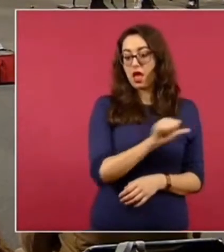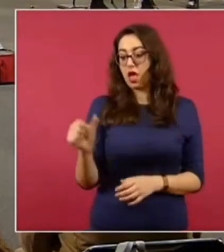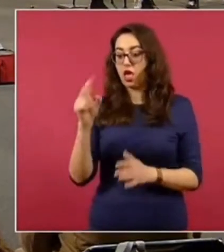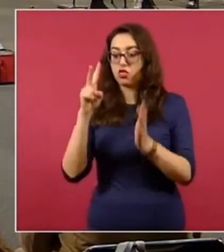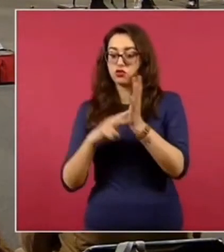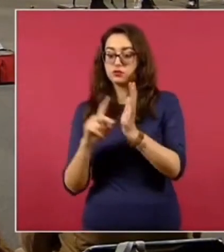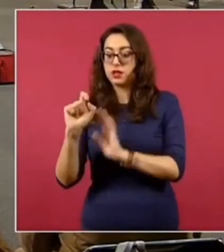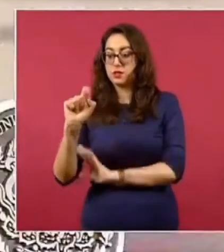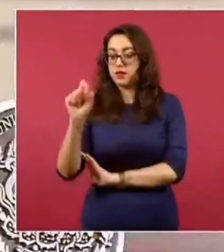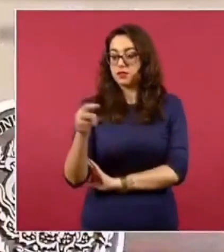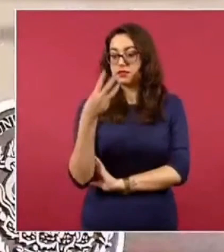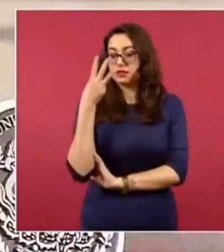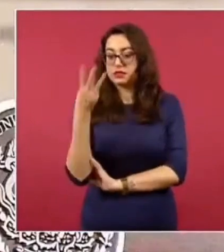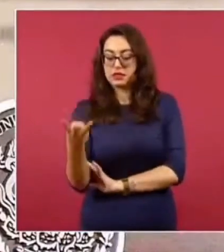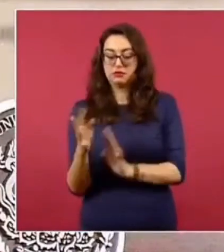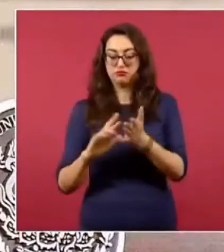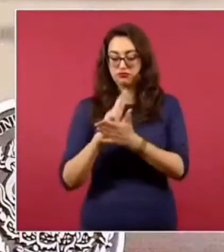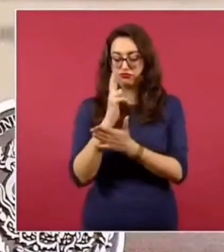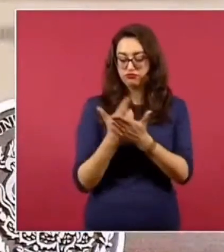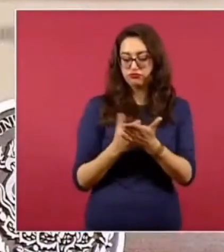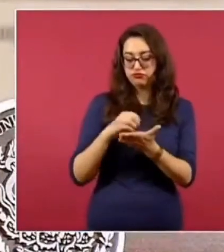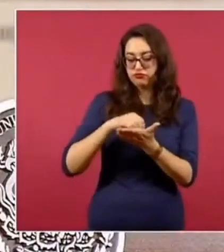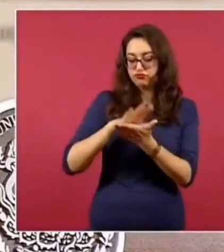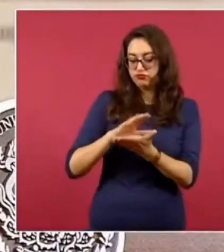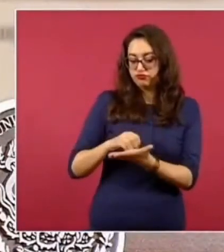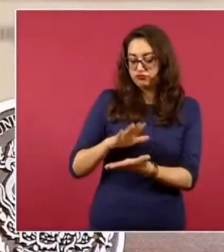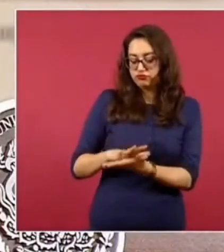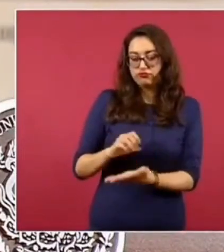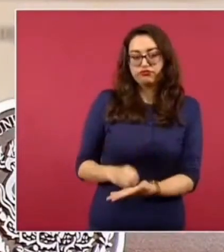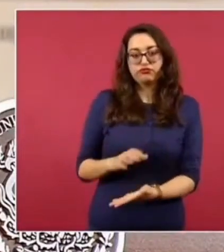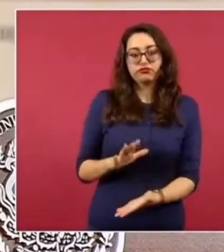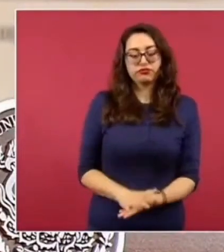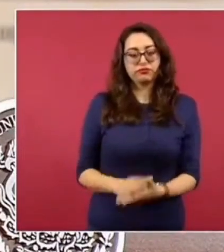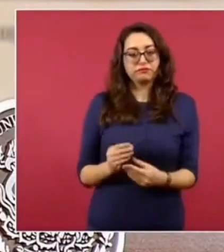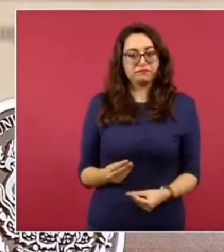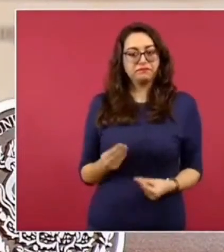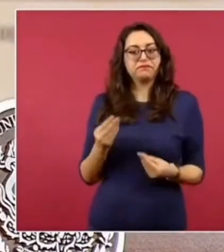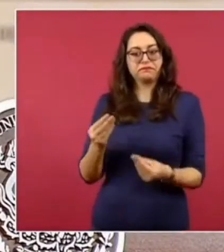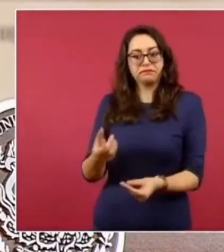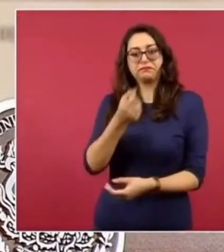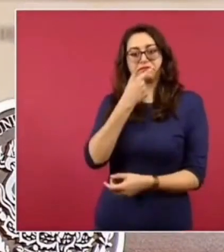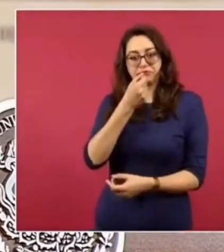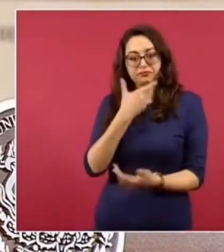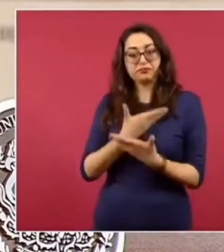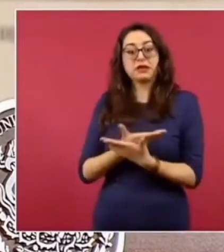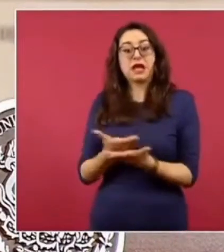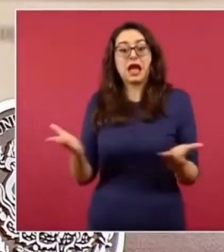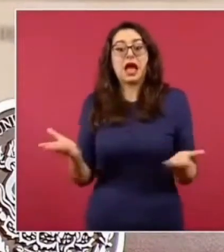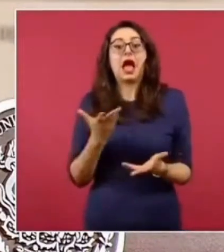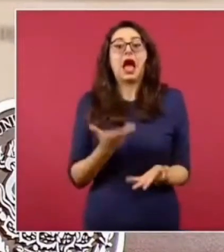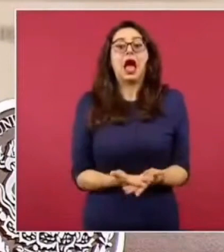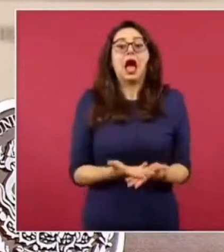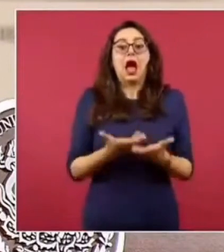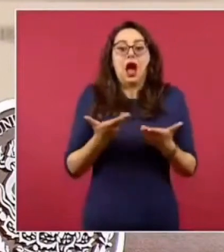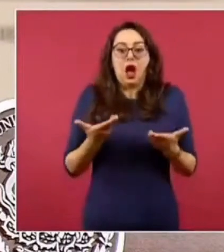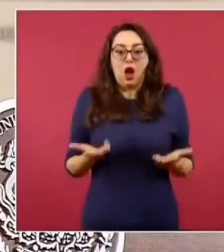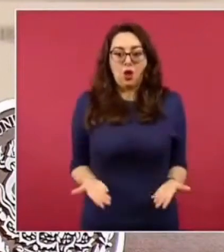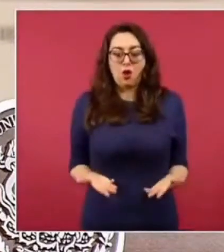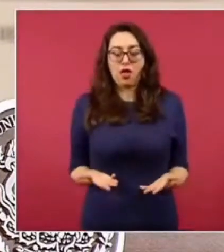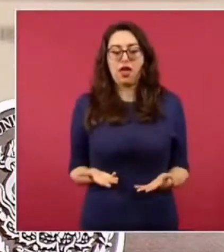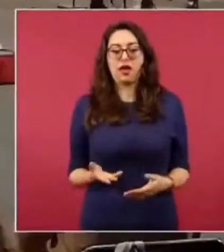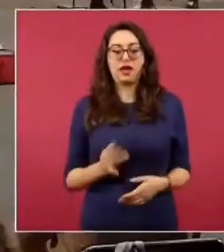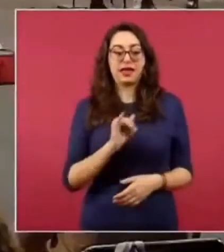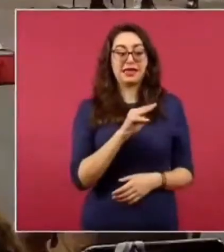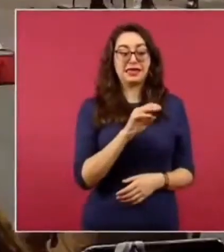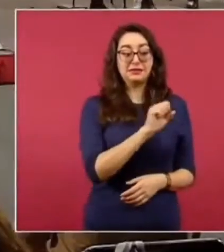millones de recetas, números redondos. Ahora lo que necesitamos es que ocurra lo mismo en el IMSS Bienestar